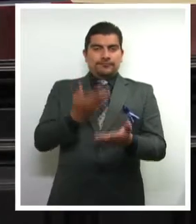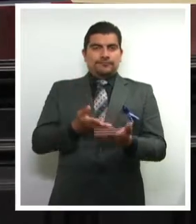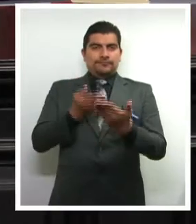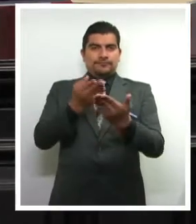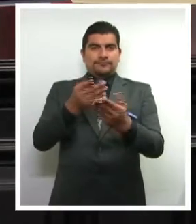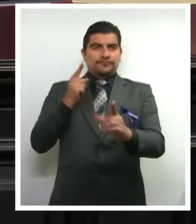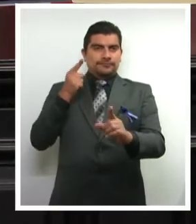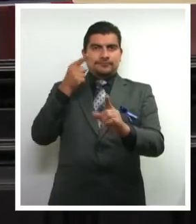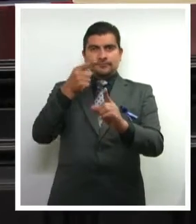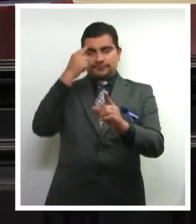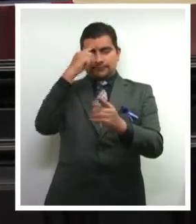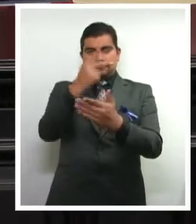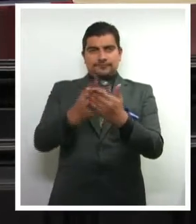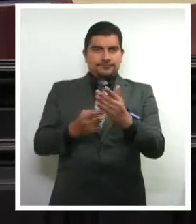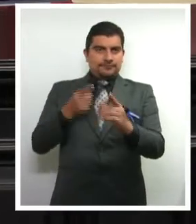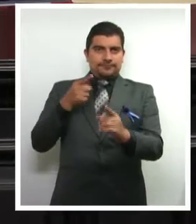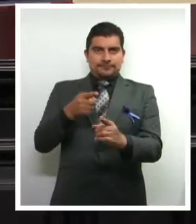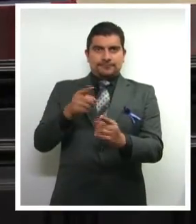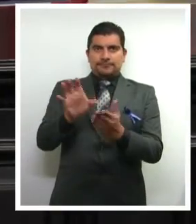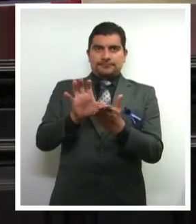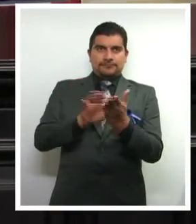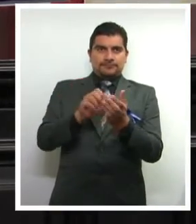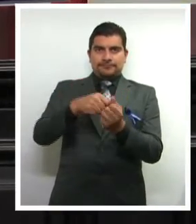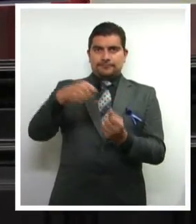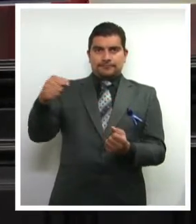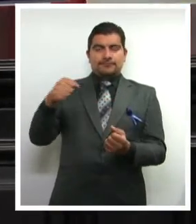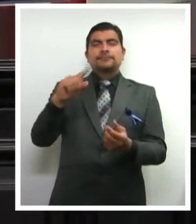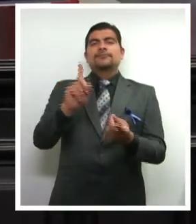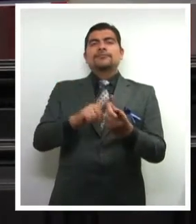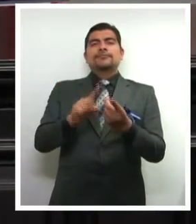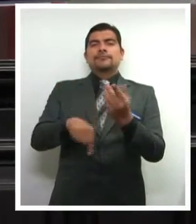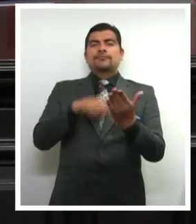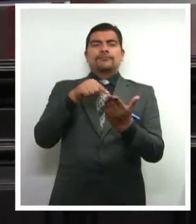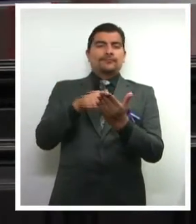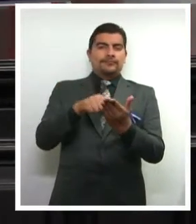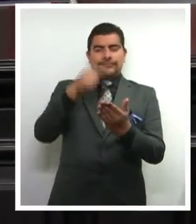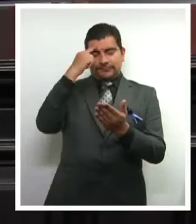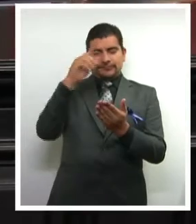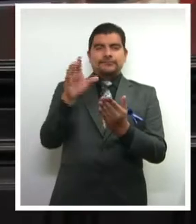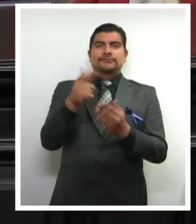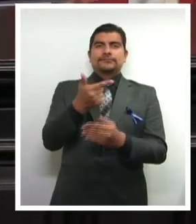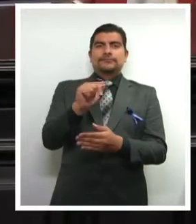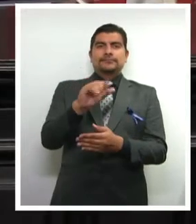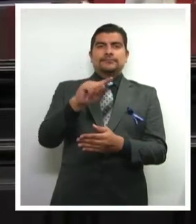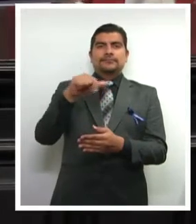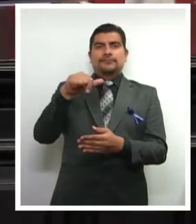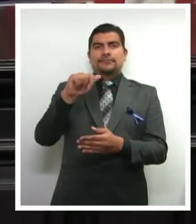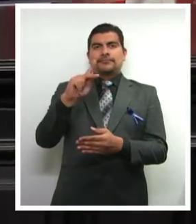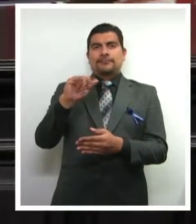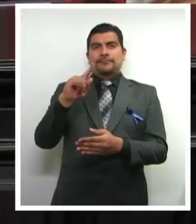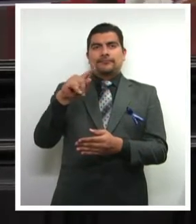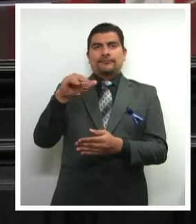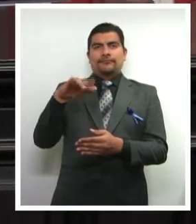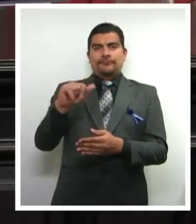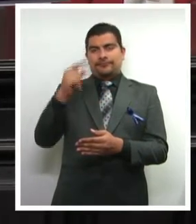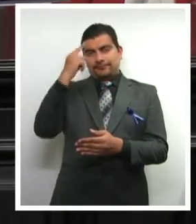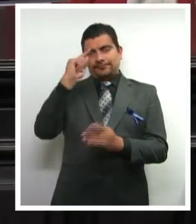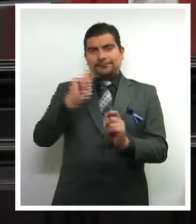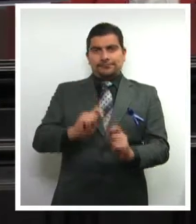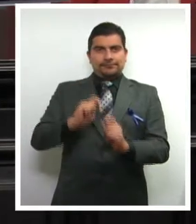proyecto de Constitución que se encuentran publicadas en la Gaceta Parlamentaria y que serán remitidas a las